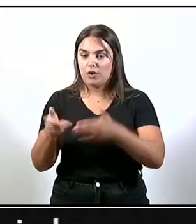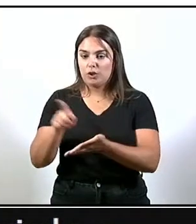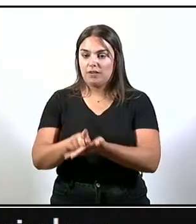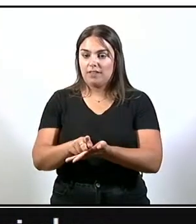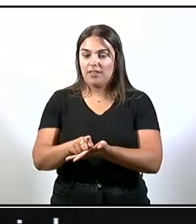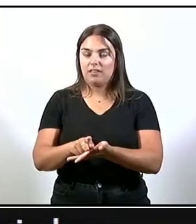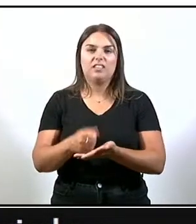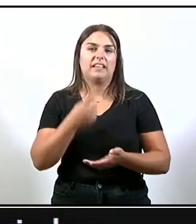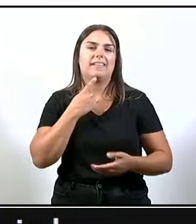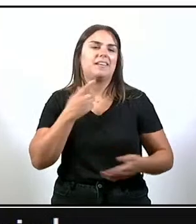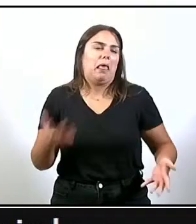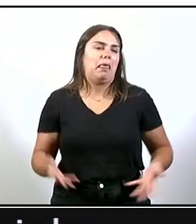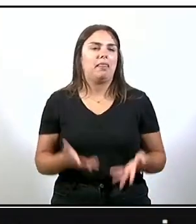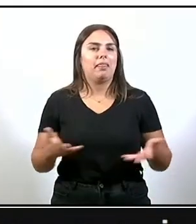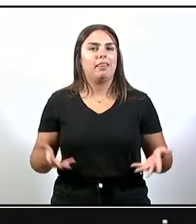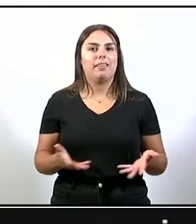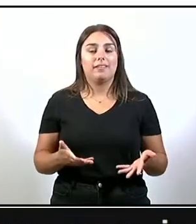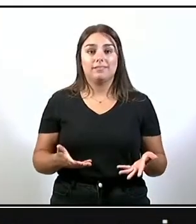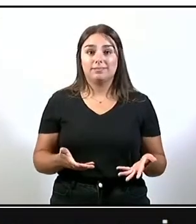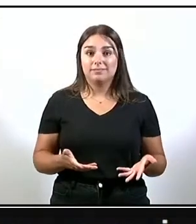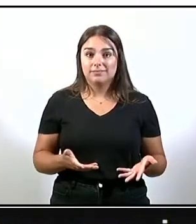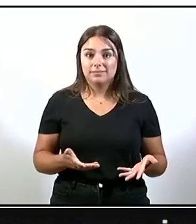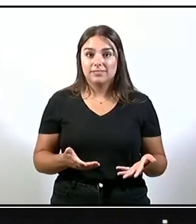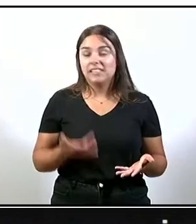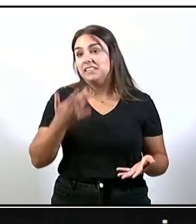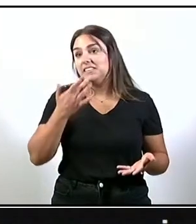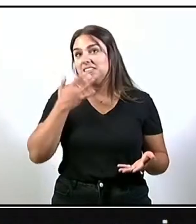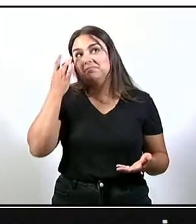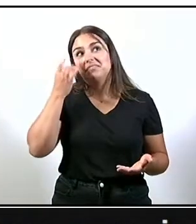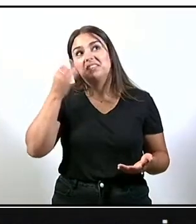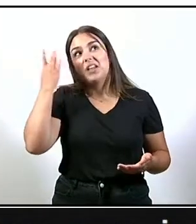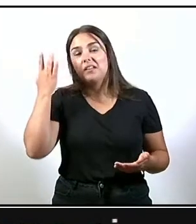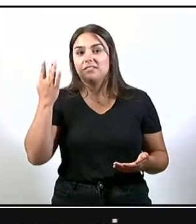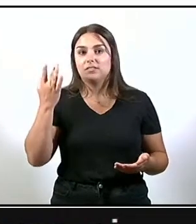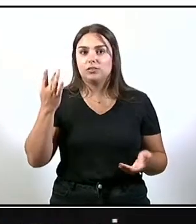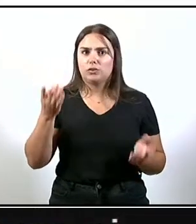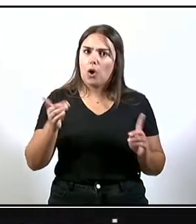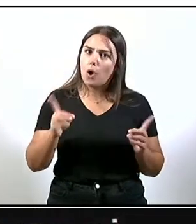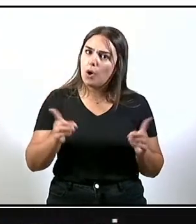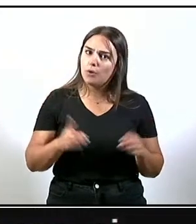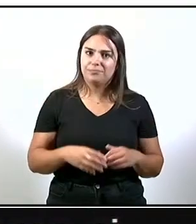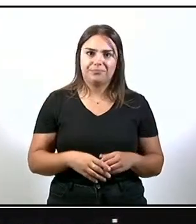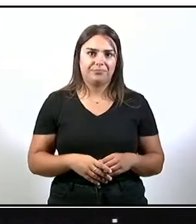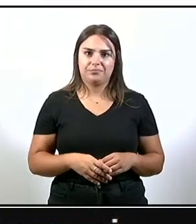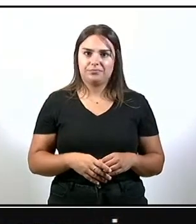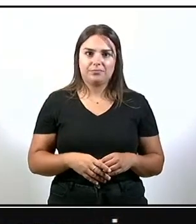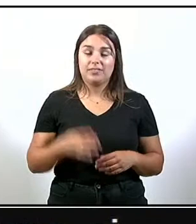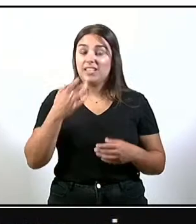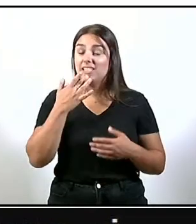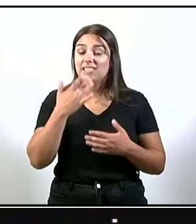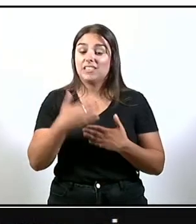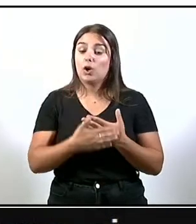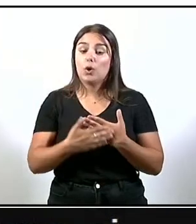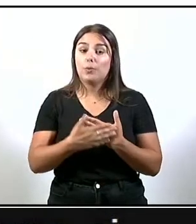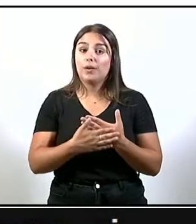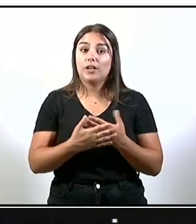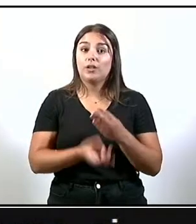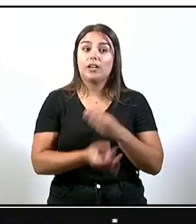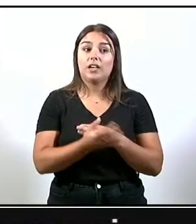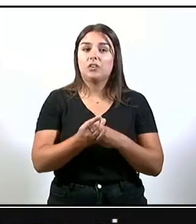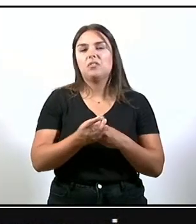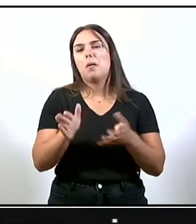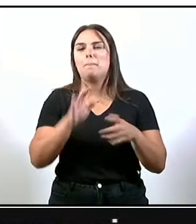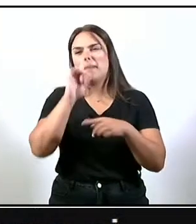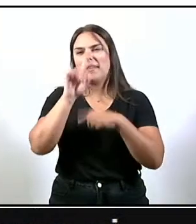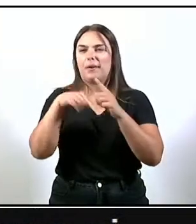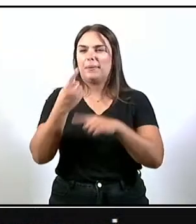Como si no pasara nada. Como si fuera una anécdota. No. Si no se puede formar gobierno ahora, que se forme en marzo del año que viene, que